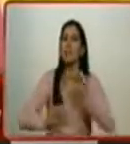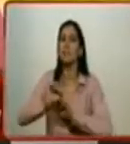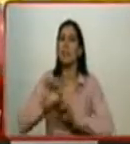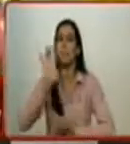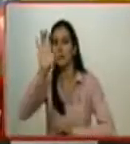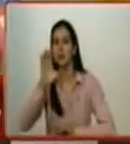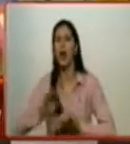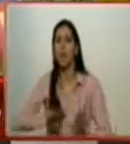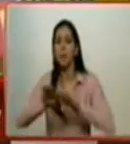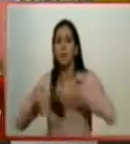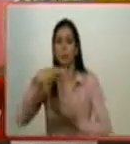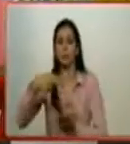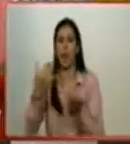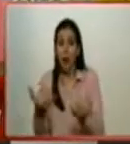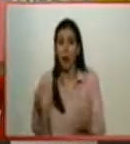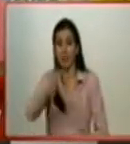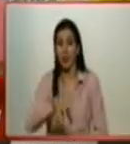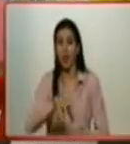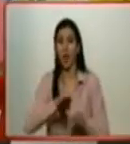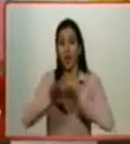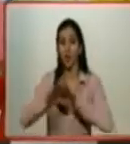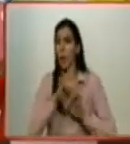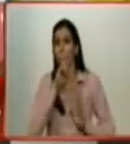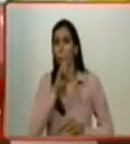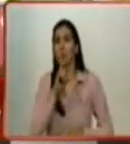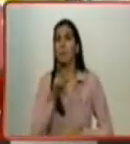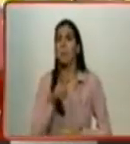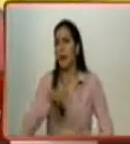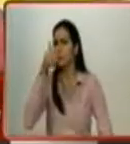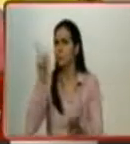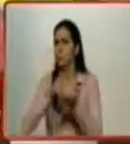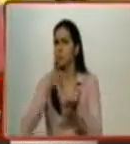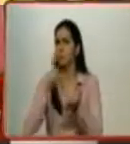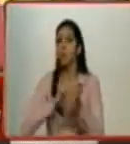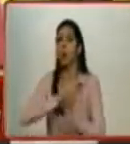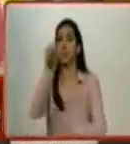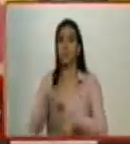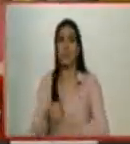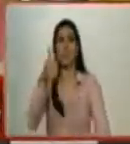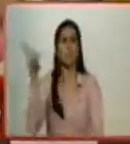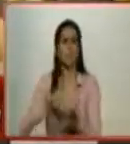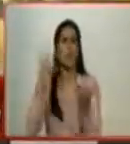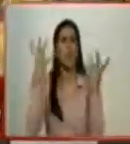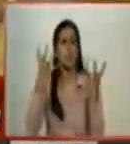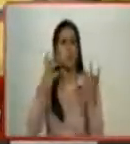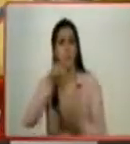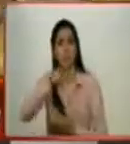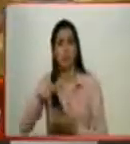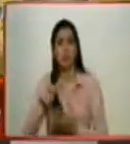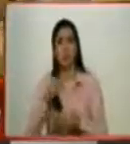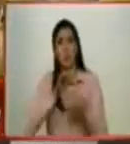proceso revolucionario. Y ahora nuestro Estado Cojedes fue uno de los estados con mayor participación a nivel nacional. Nosotros,